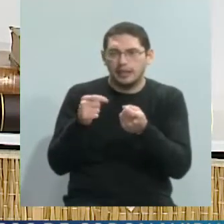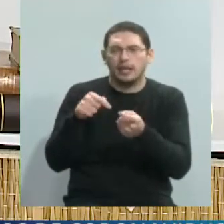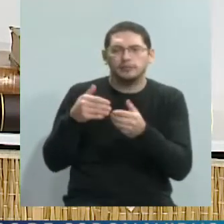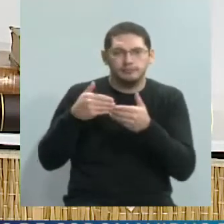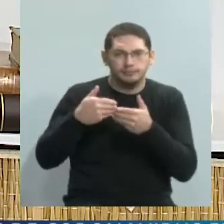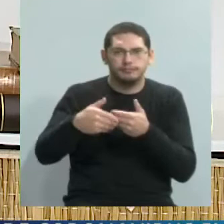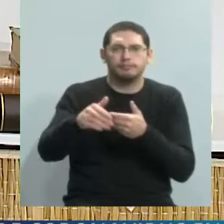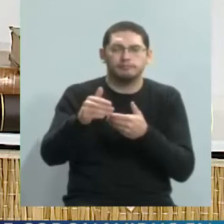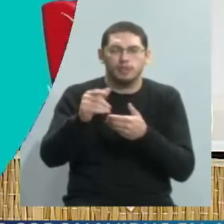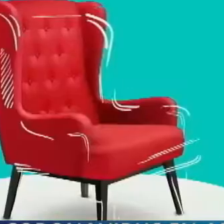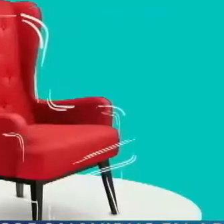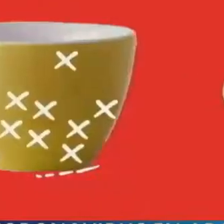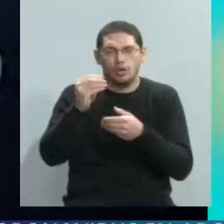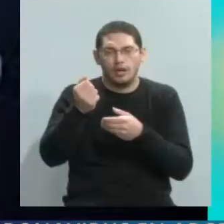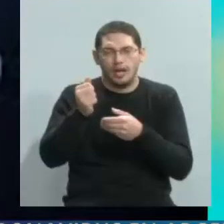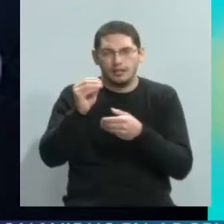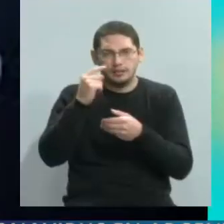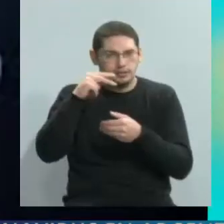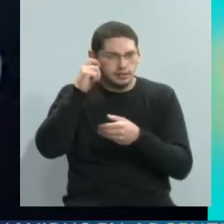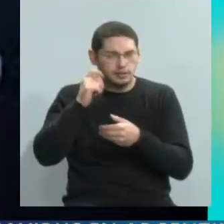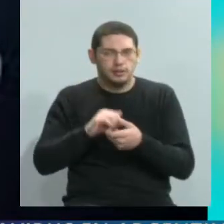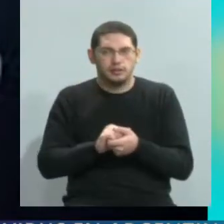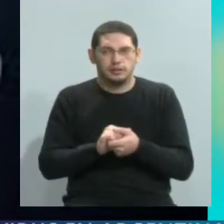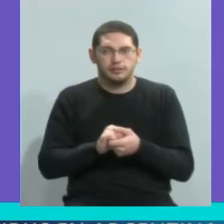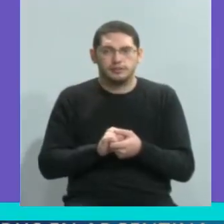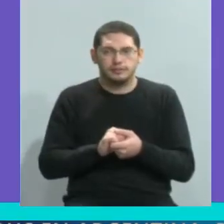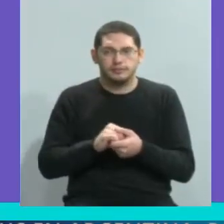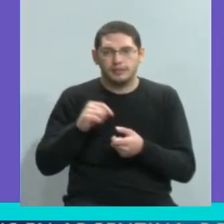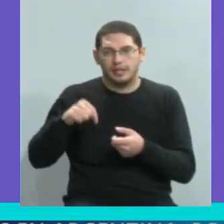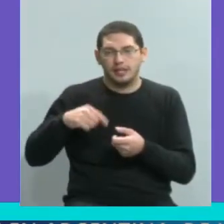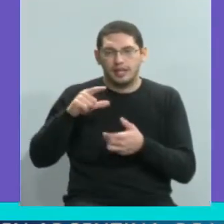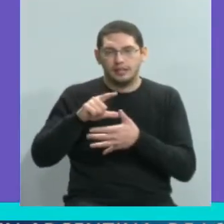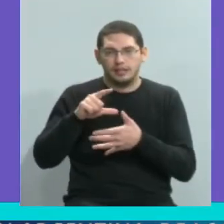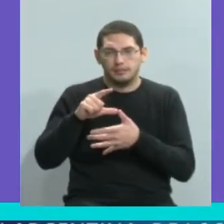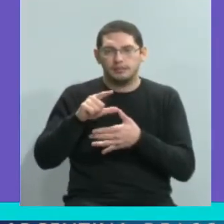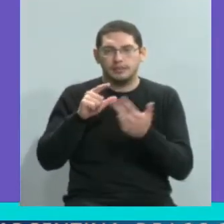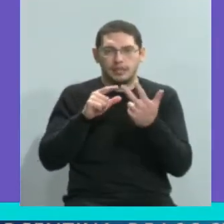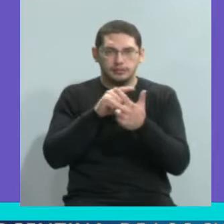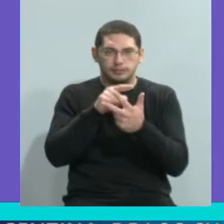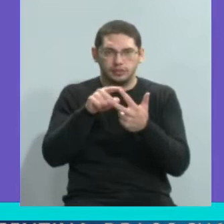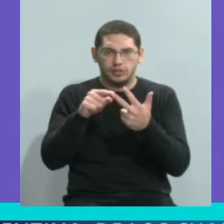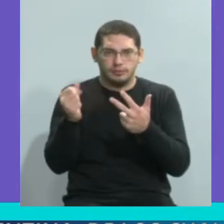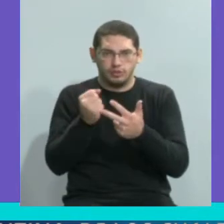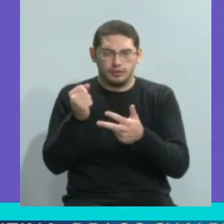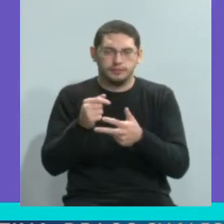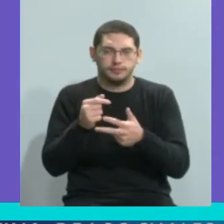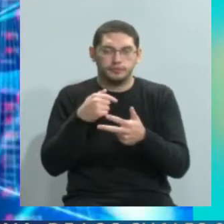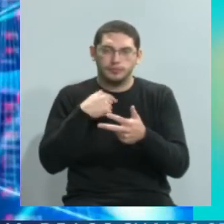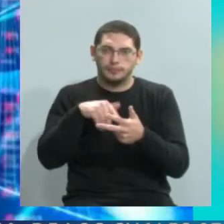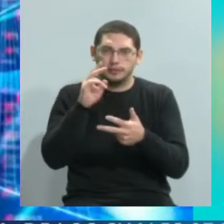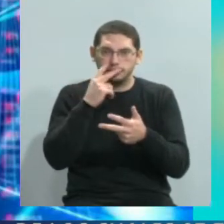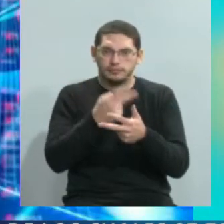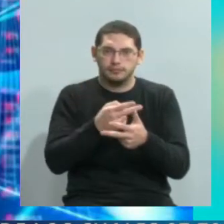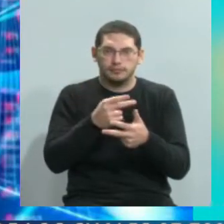Acá en lo que es Latino y Sudamérica fueron creados por tres personas muy importantes. Uno de ellos, que yo lo destaco,